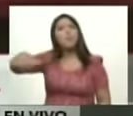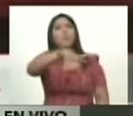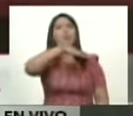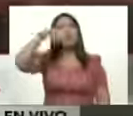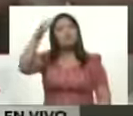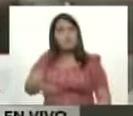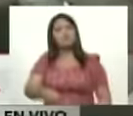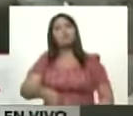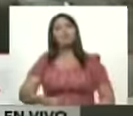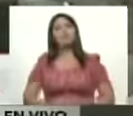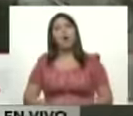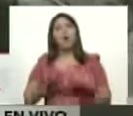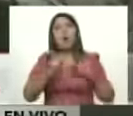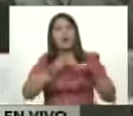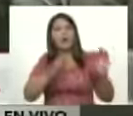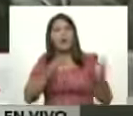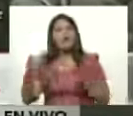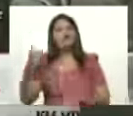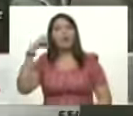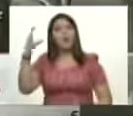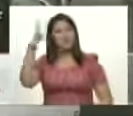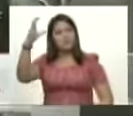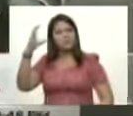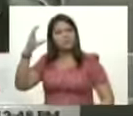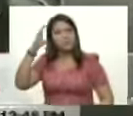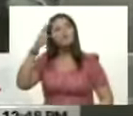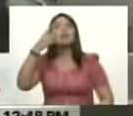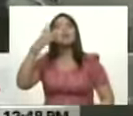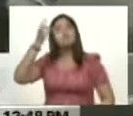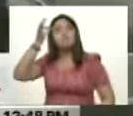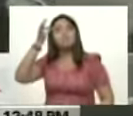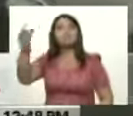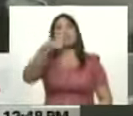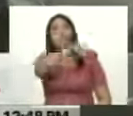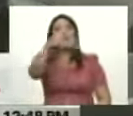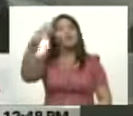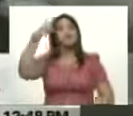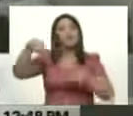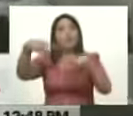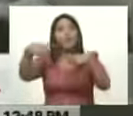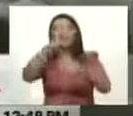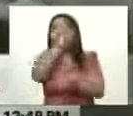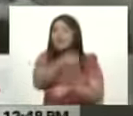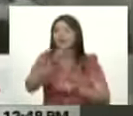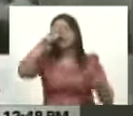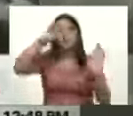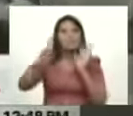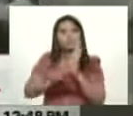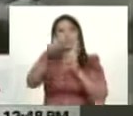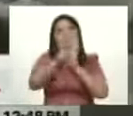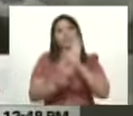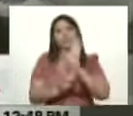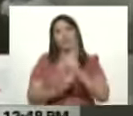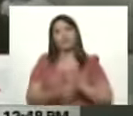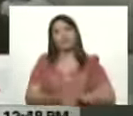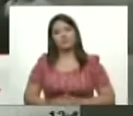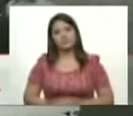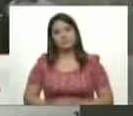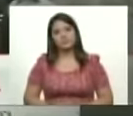carajo, organizado, consciente, y que les va a exigir todos los días que ustedes respeten la Constitución.